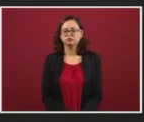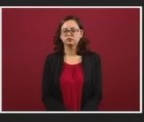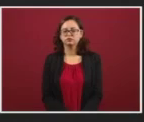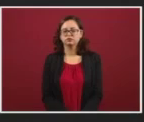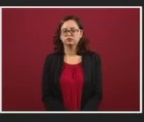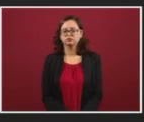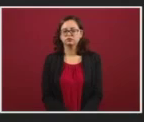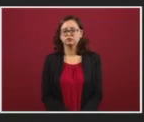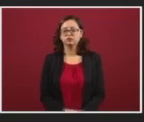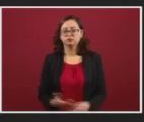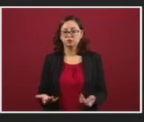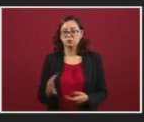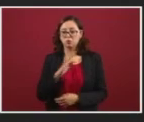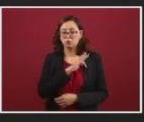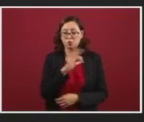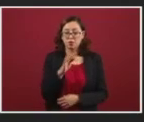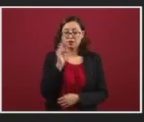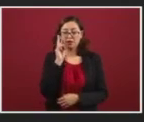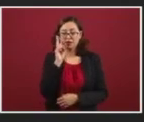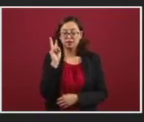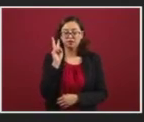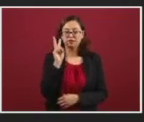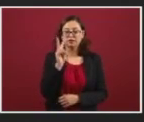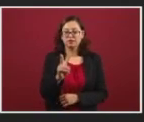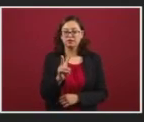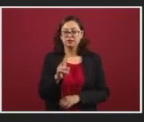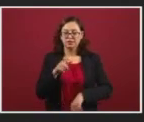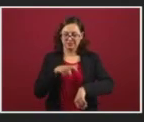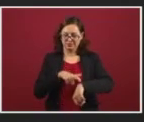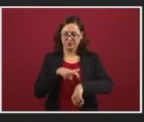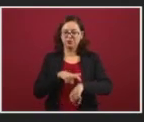Y así como ven, dan la hora,